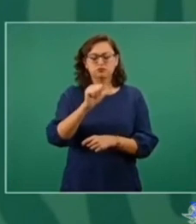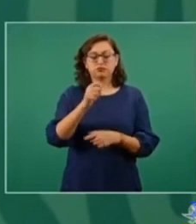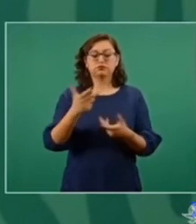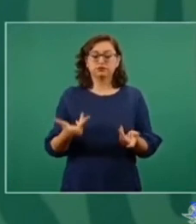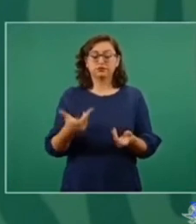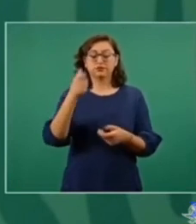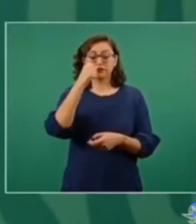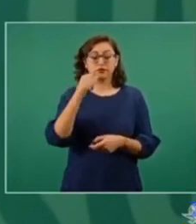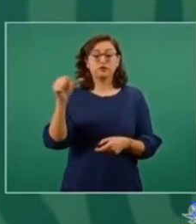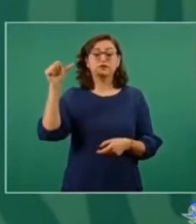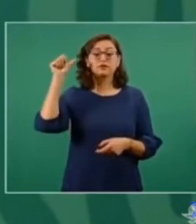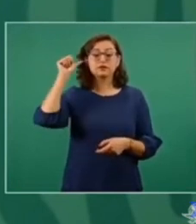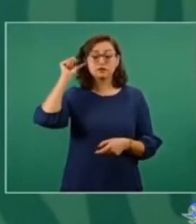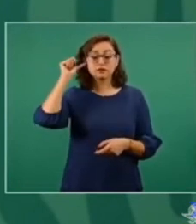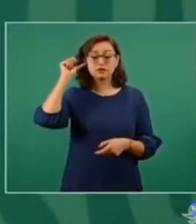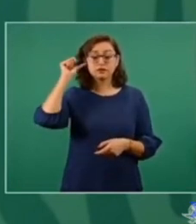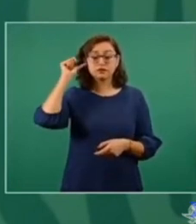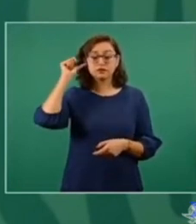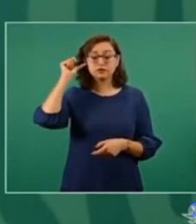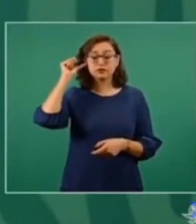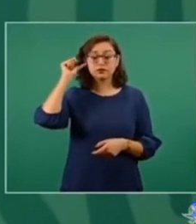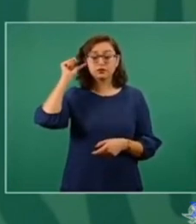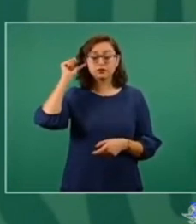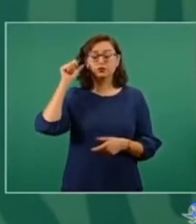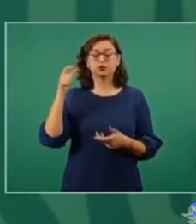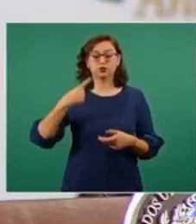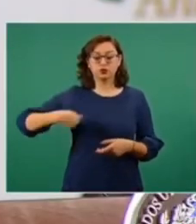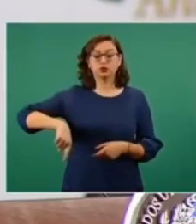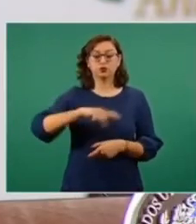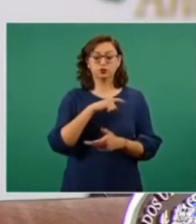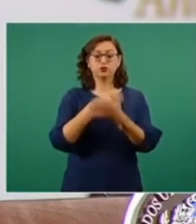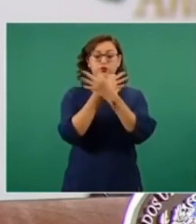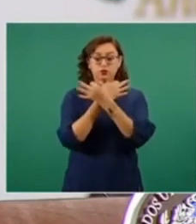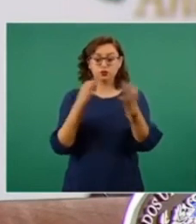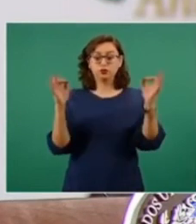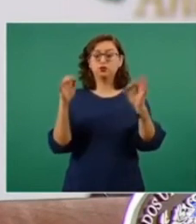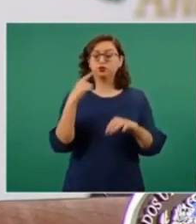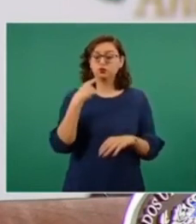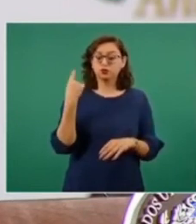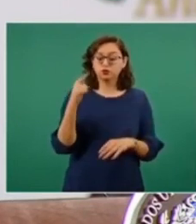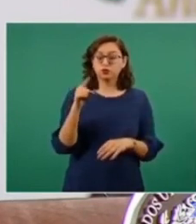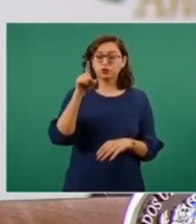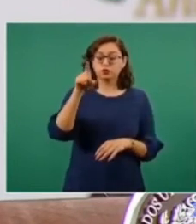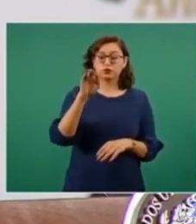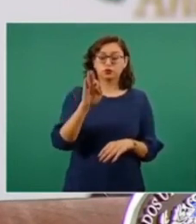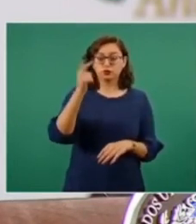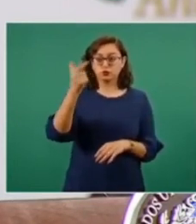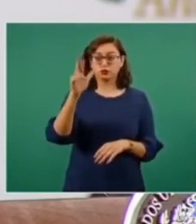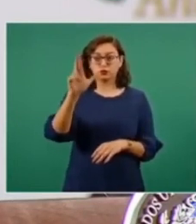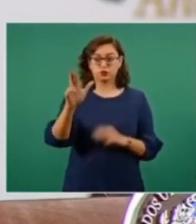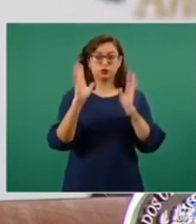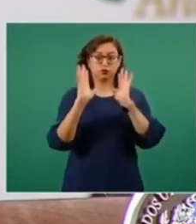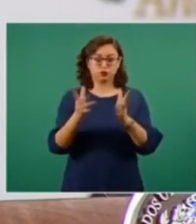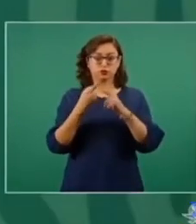ayer hicimos una denuncia pública y la fiscalía ya está actuando, pero